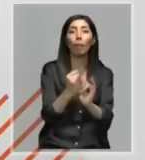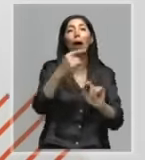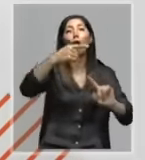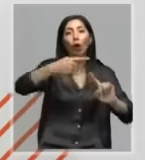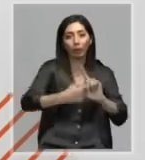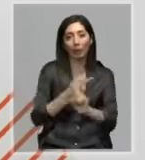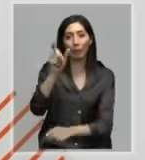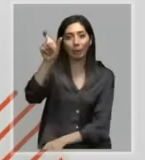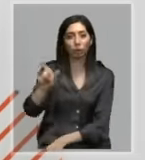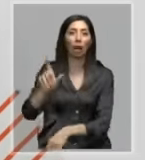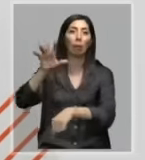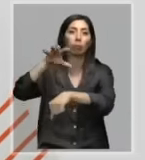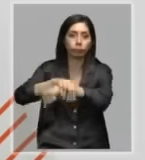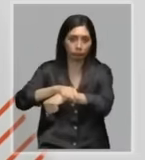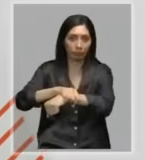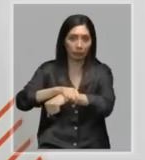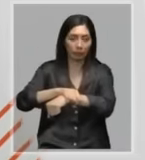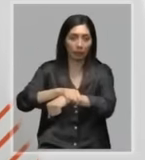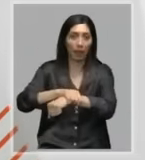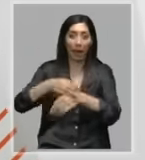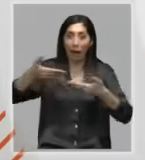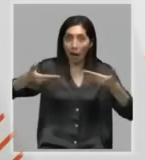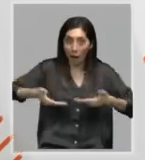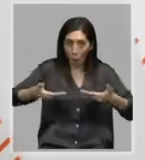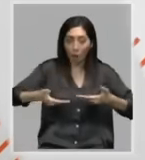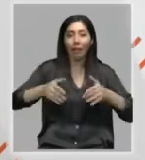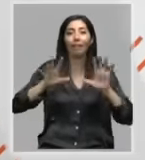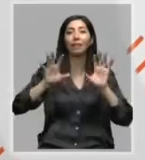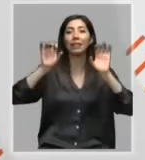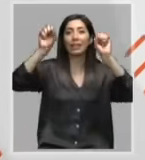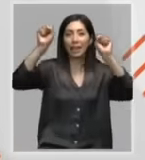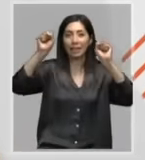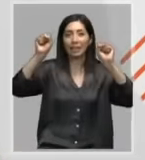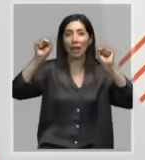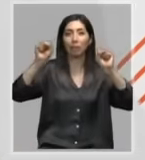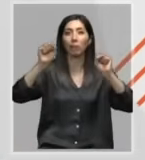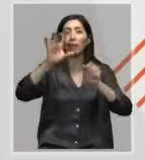al agresor sexual y que esta vez la fiscalía había